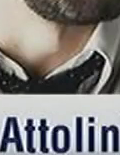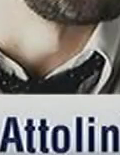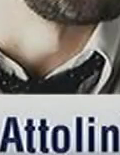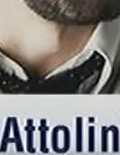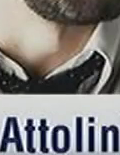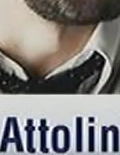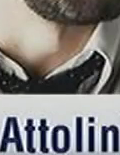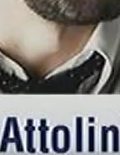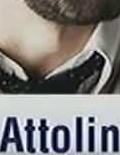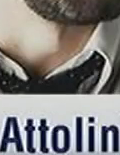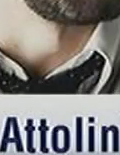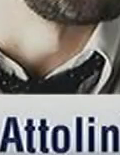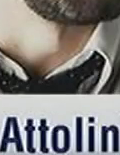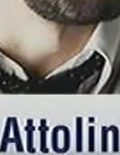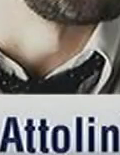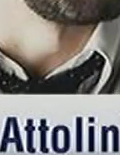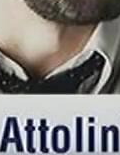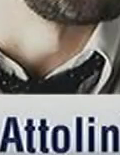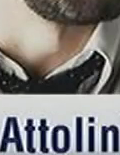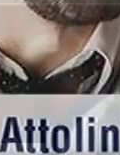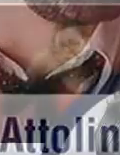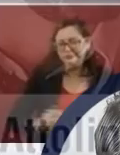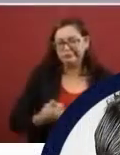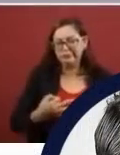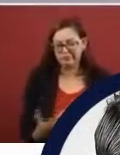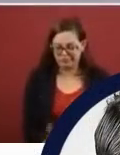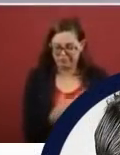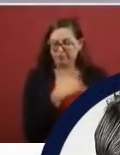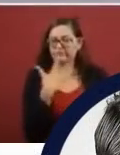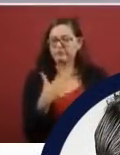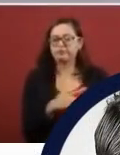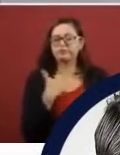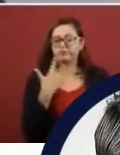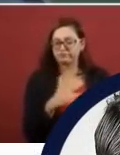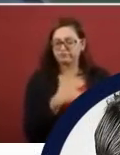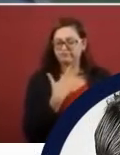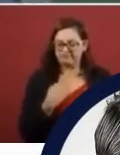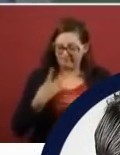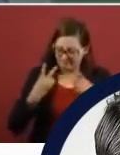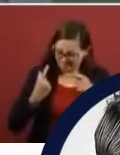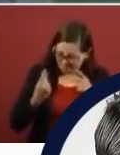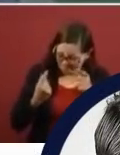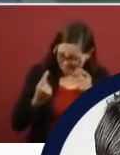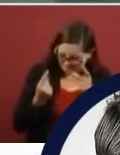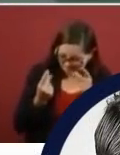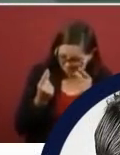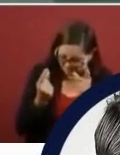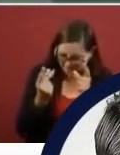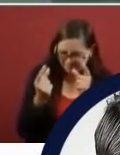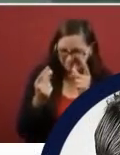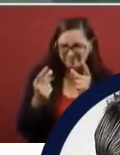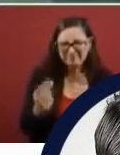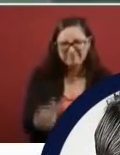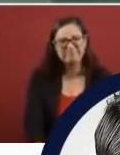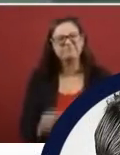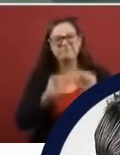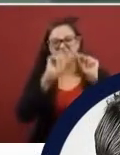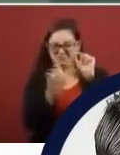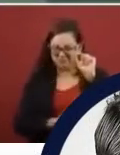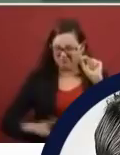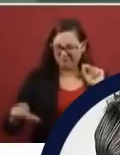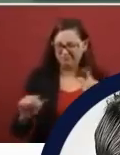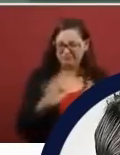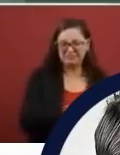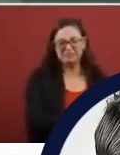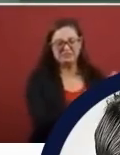un año de la elección? Pues mira, déjame abrevo un poco de lo que yo escribía el día de ayer ahí en el Soberano, que es